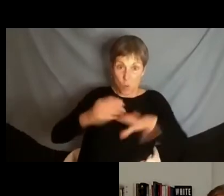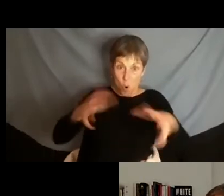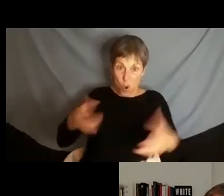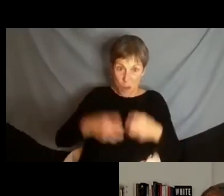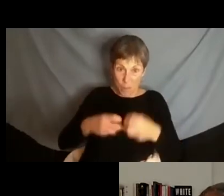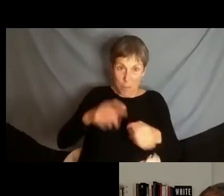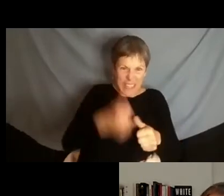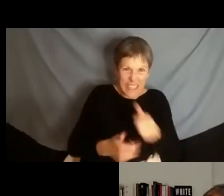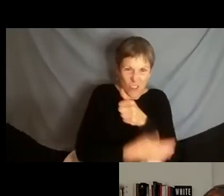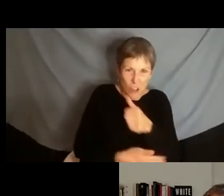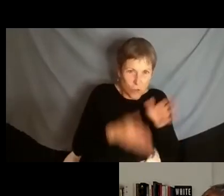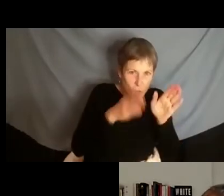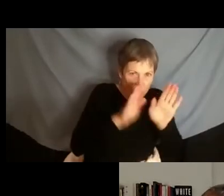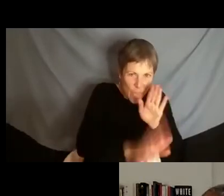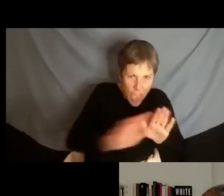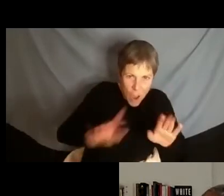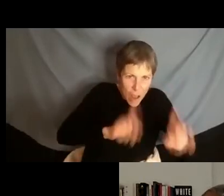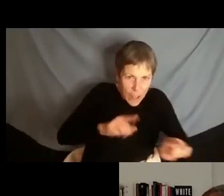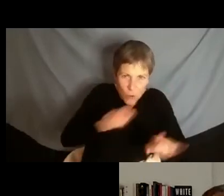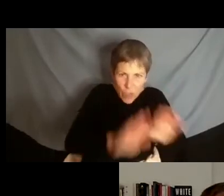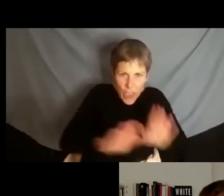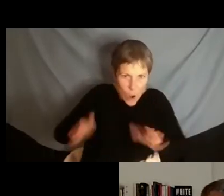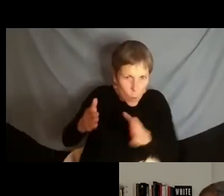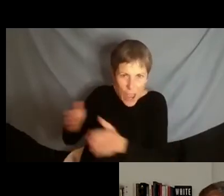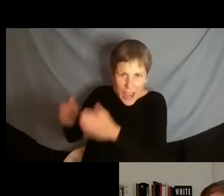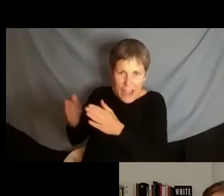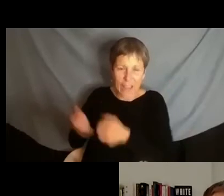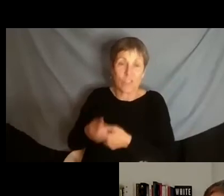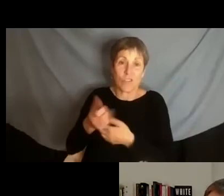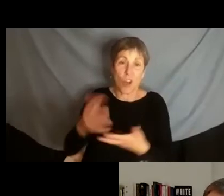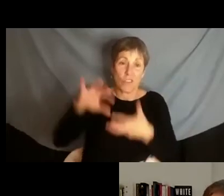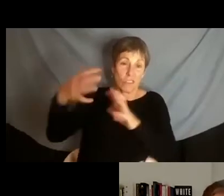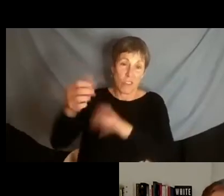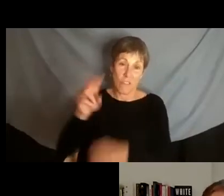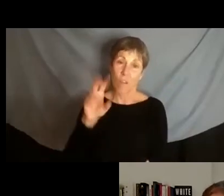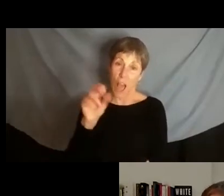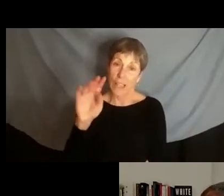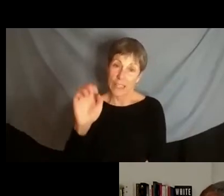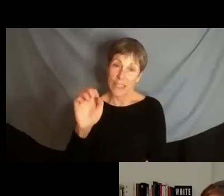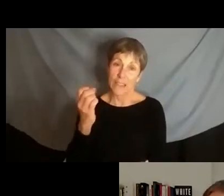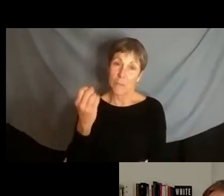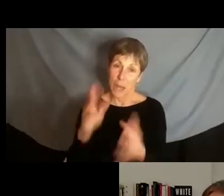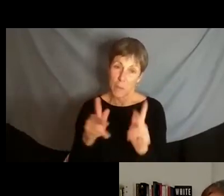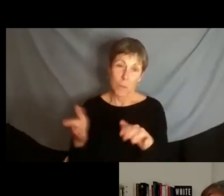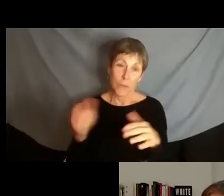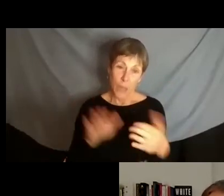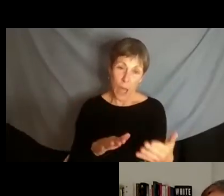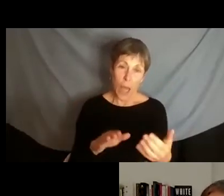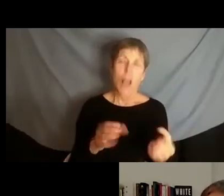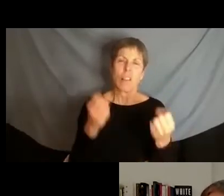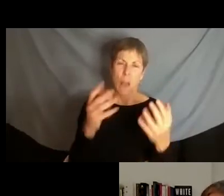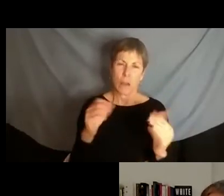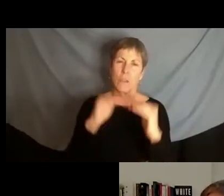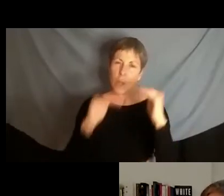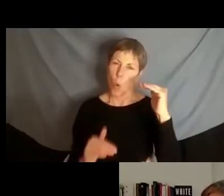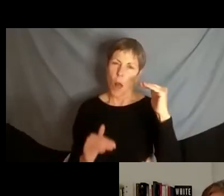un problema global que estamos tratando de manejar en esta base de estados individuales, y está produciendo mucha violencia, está produciendo